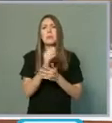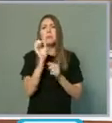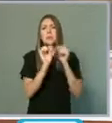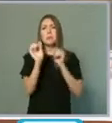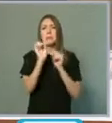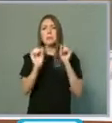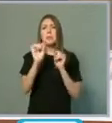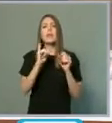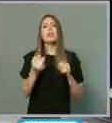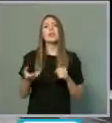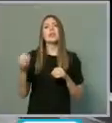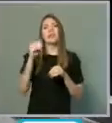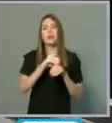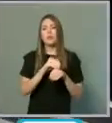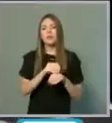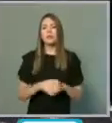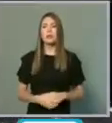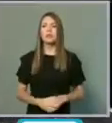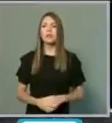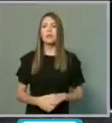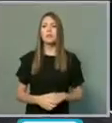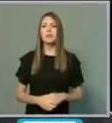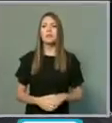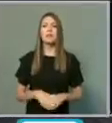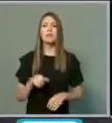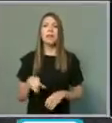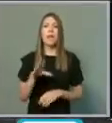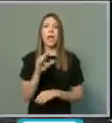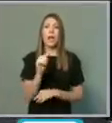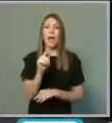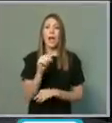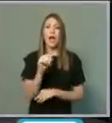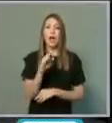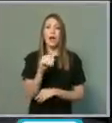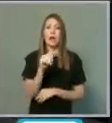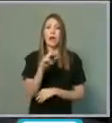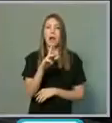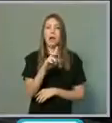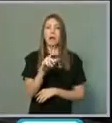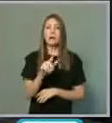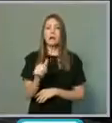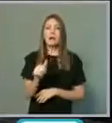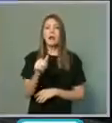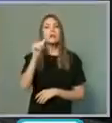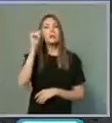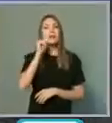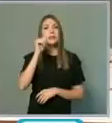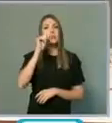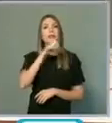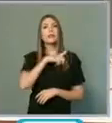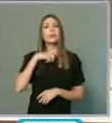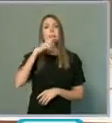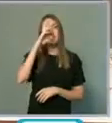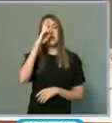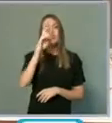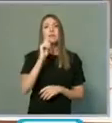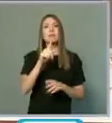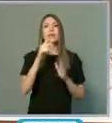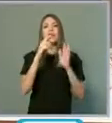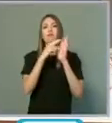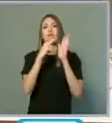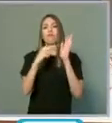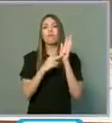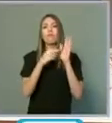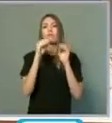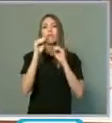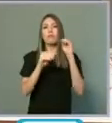la agregamos. Ah, ok, perfecto. Ahora en esta ocasión es calabaza, hay que recordar siempre respetar lo que nos dice la receta tal cual de la asociación,